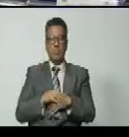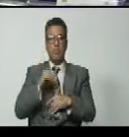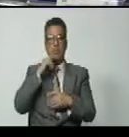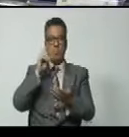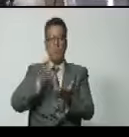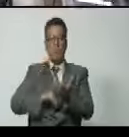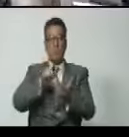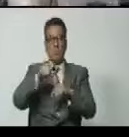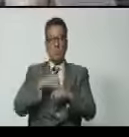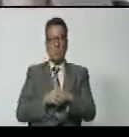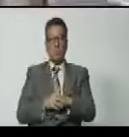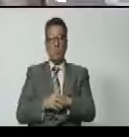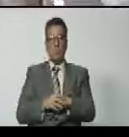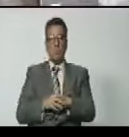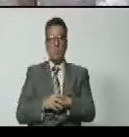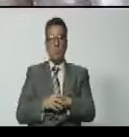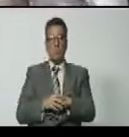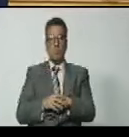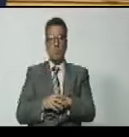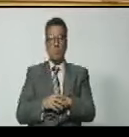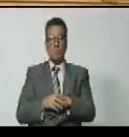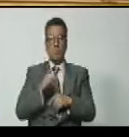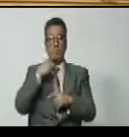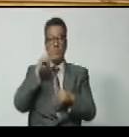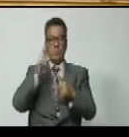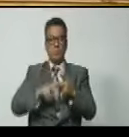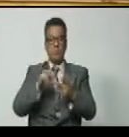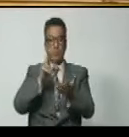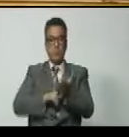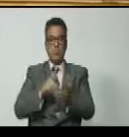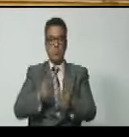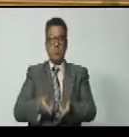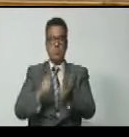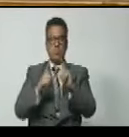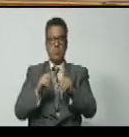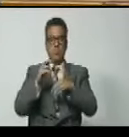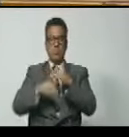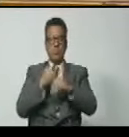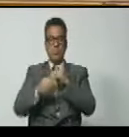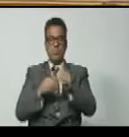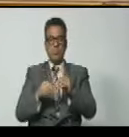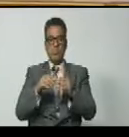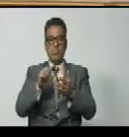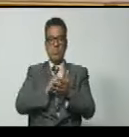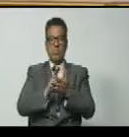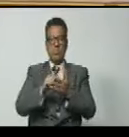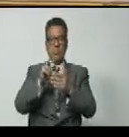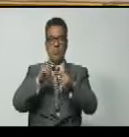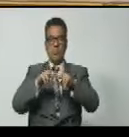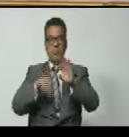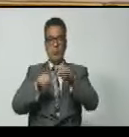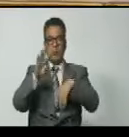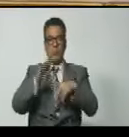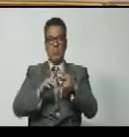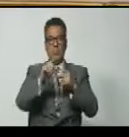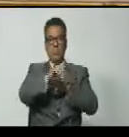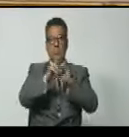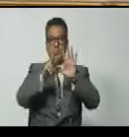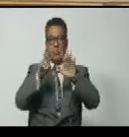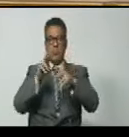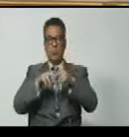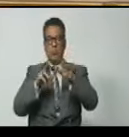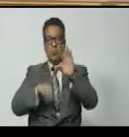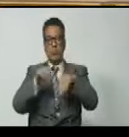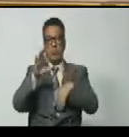Queda aprobado, se declara aprobada la autorización de acuerdo a lo consagrado en el numeral 14 del artículo 187 y